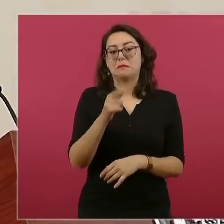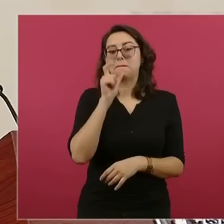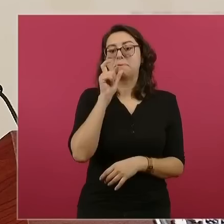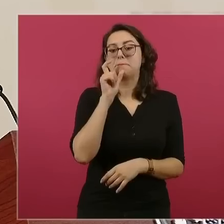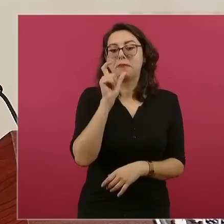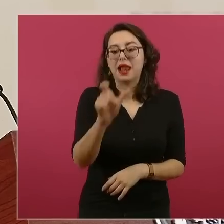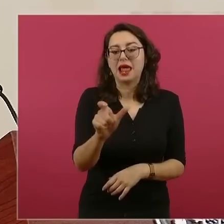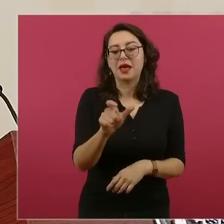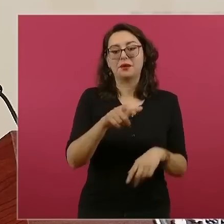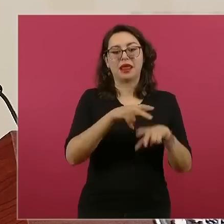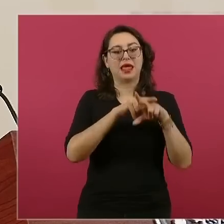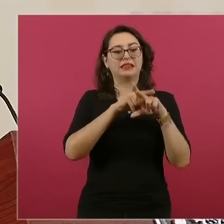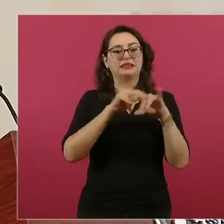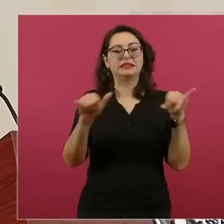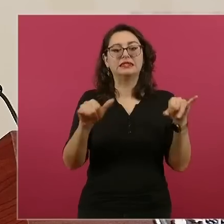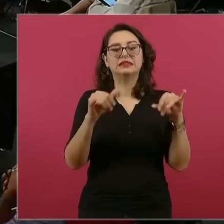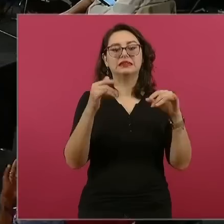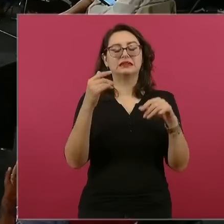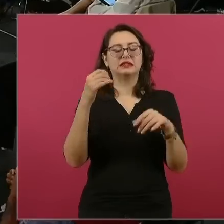ni en la academia.